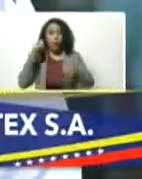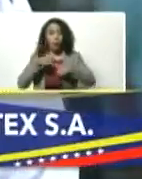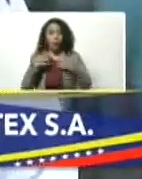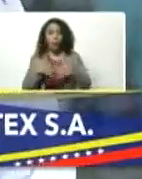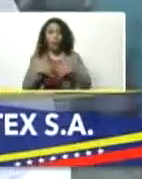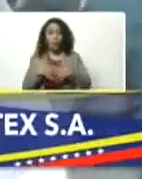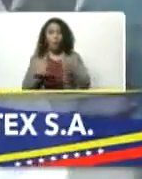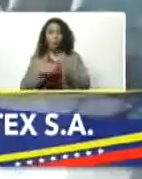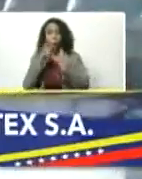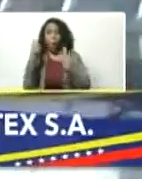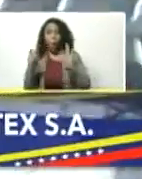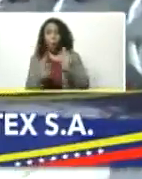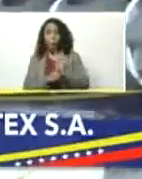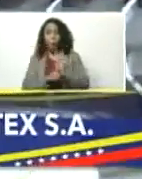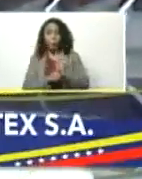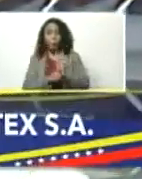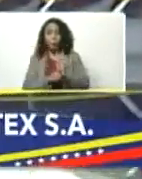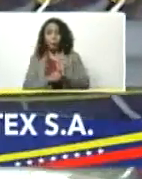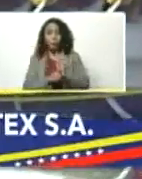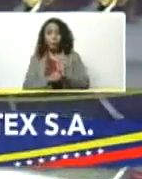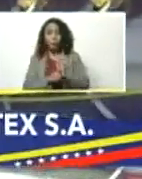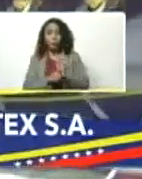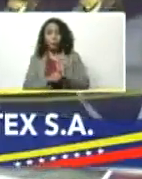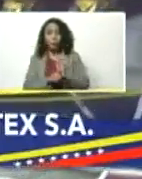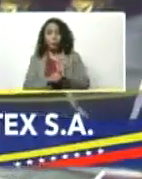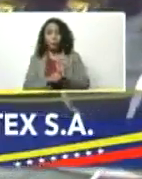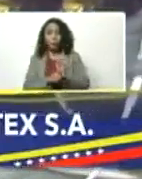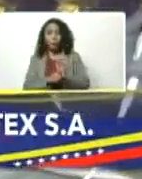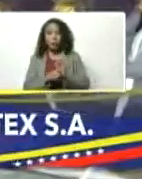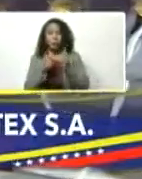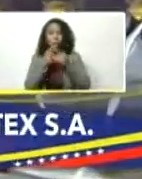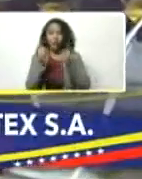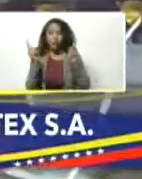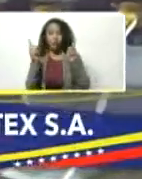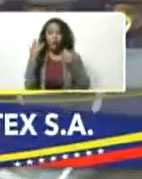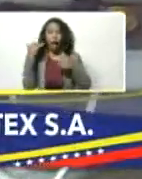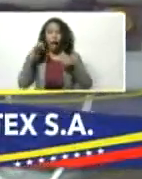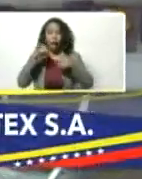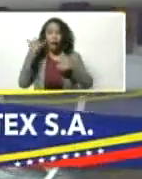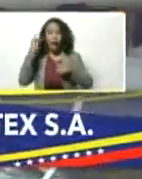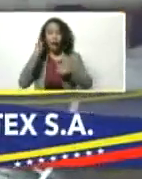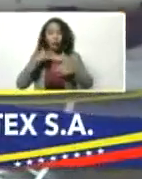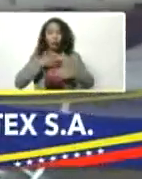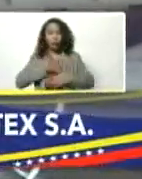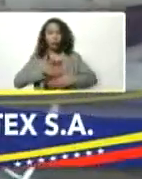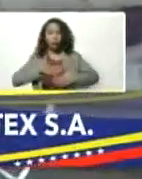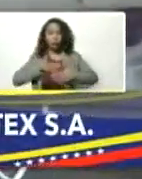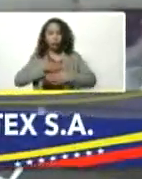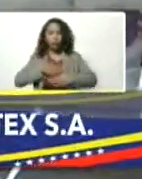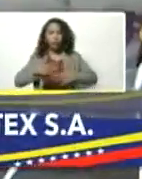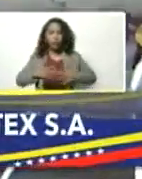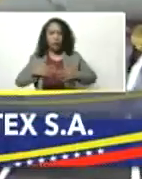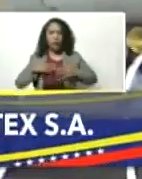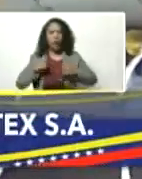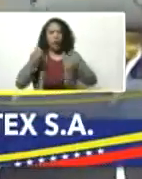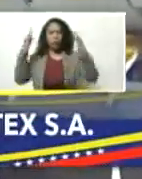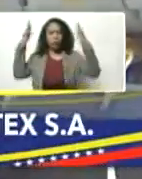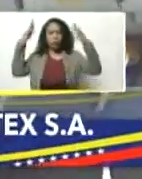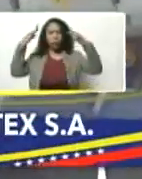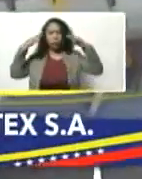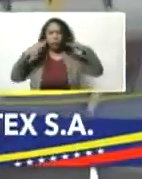está completamente, totalmente climatizada. O sea que aquí hay un ambiente de confort, un ambiente saludable,